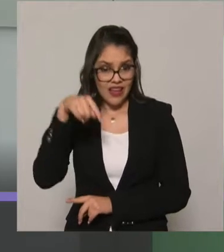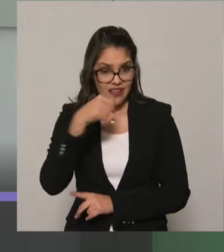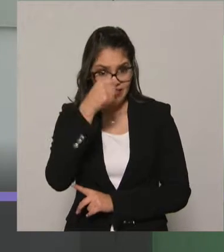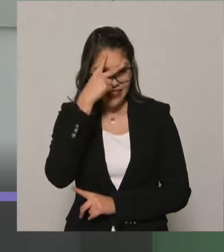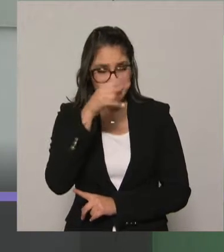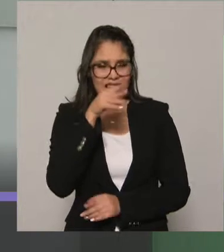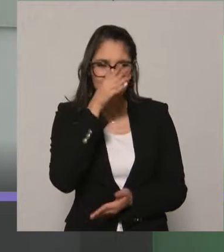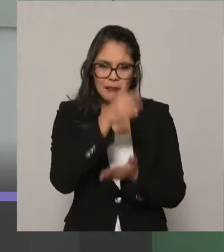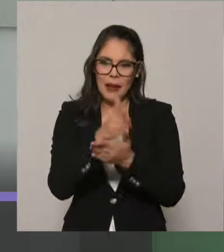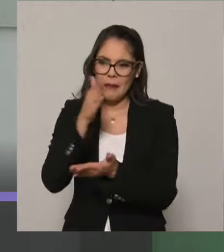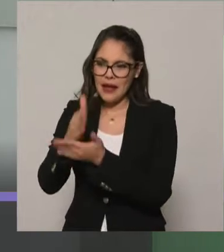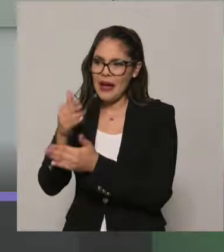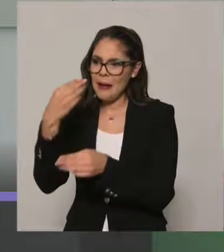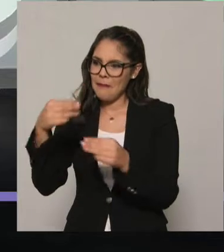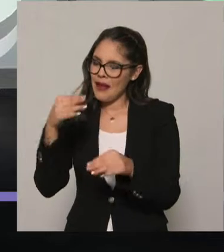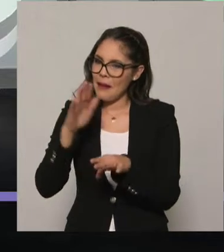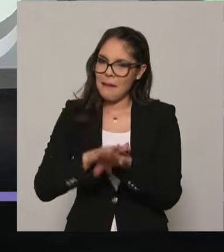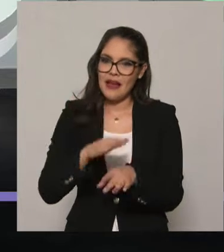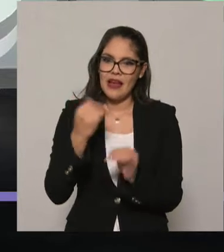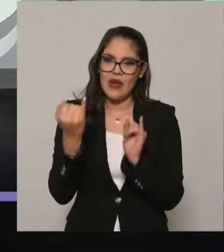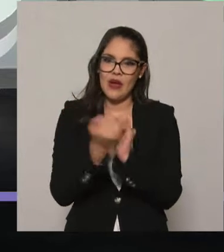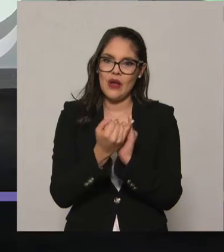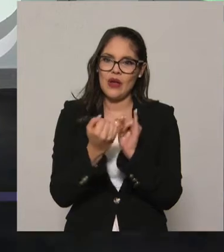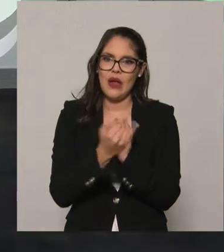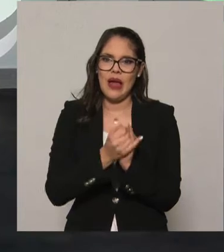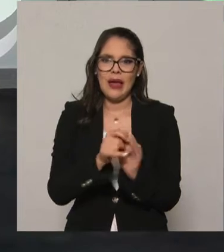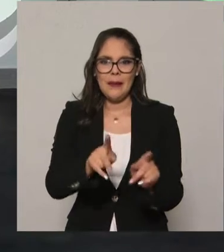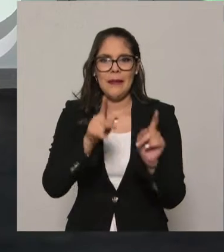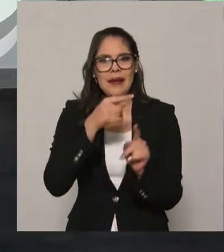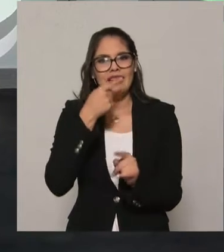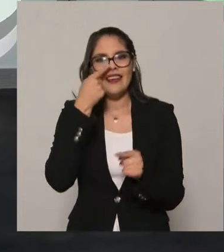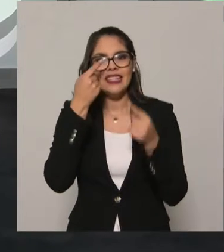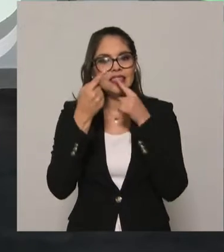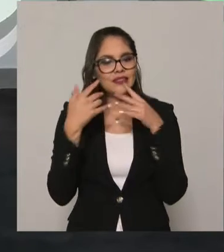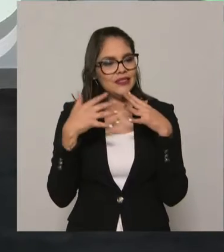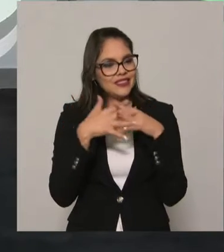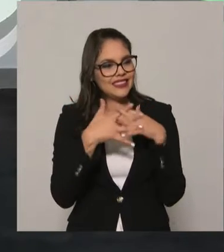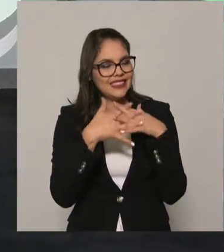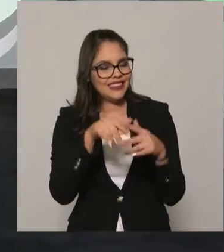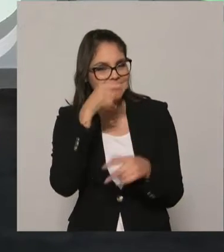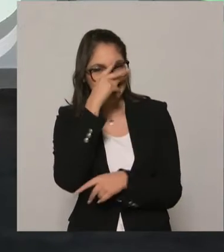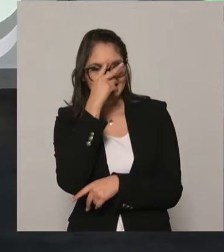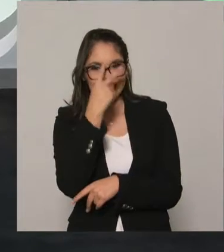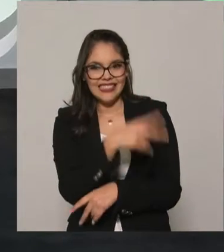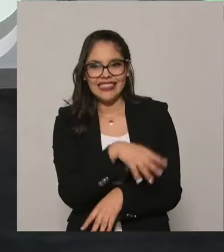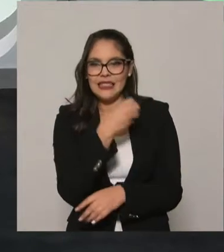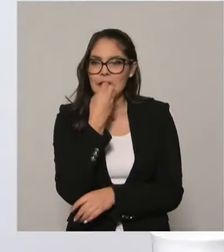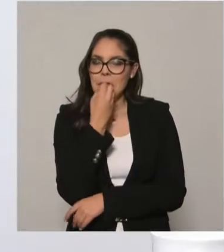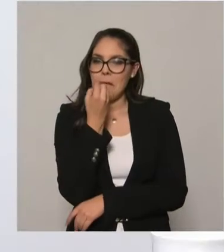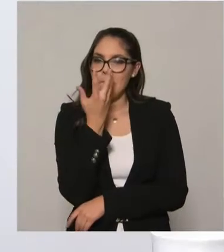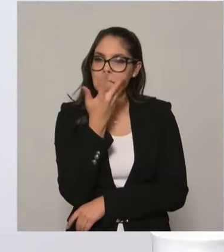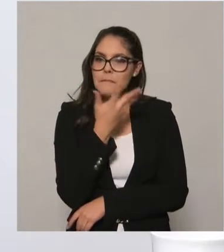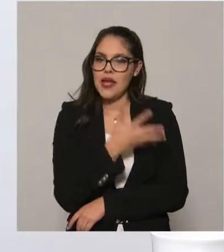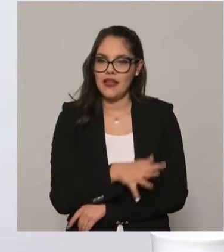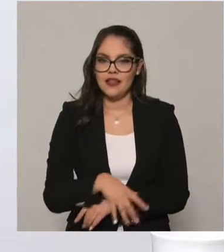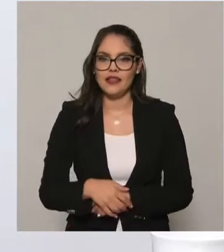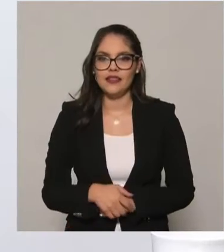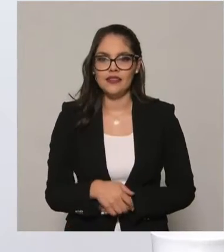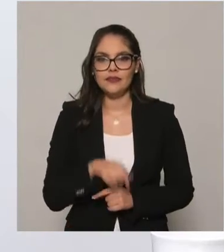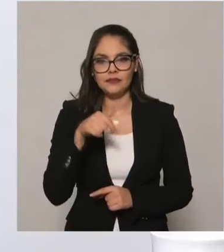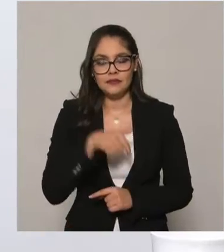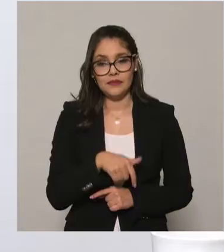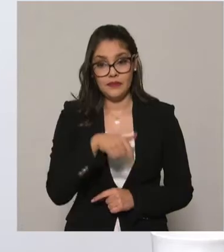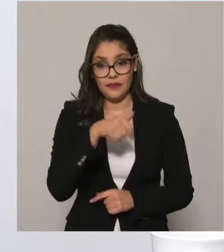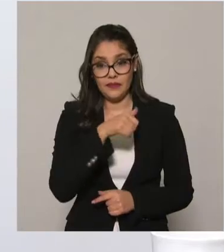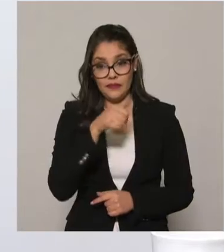Ciudad de México. No vamos a encontrar tantos colores y tantos olores aquí en México como en un mercado. El mercado es tradicional,